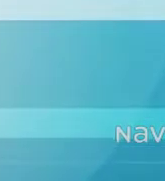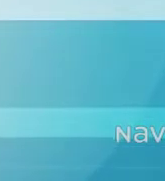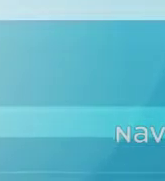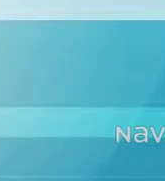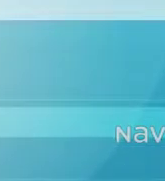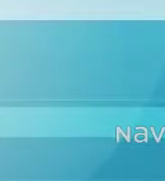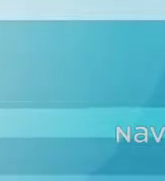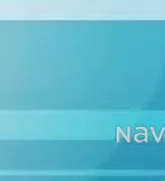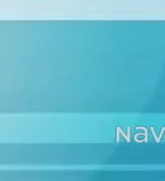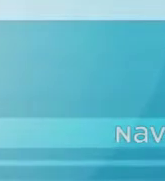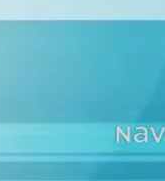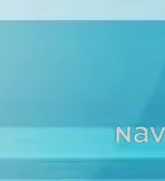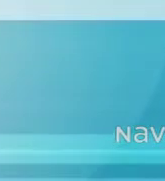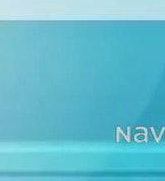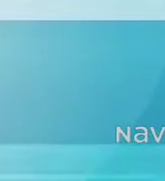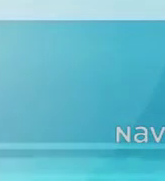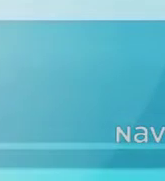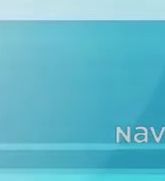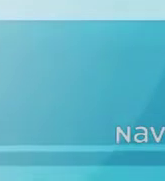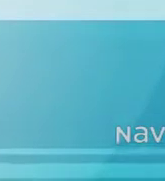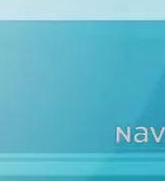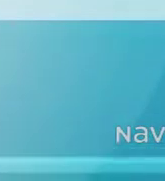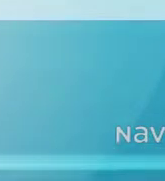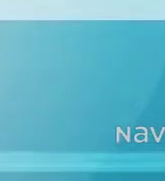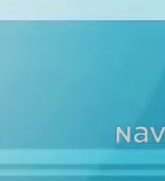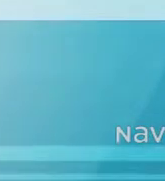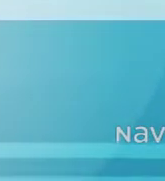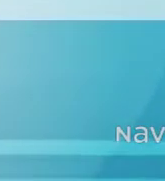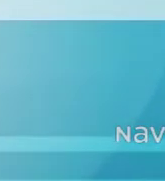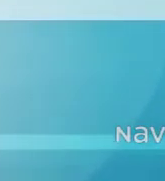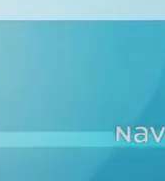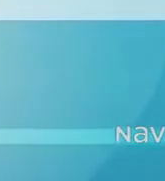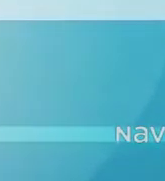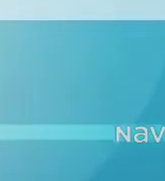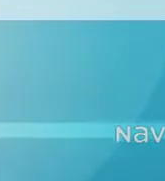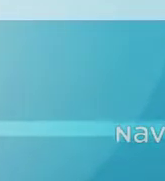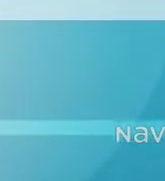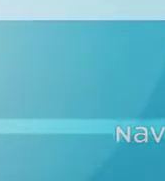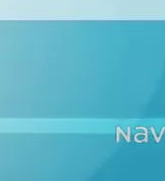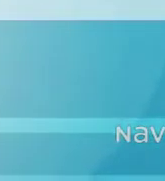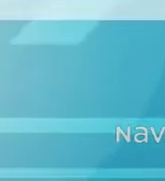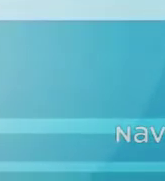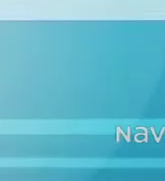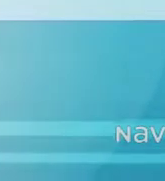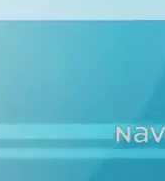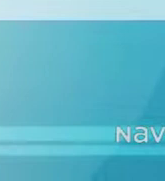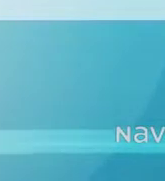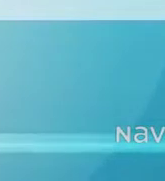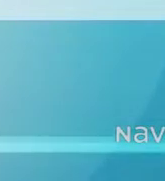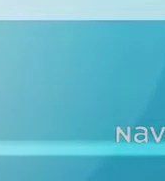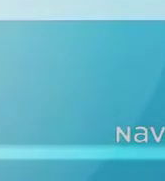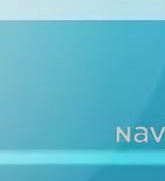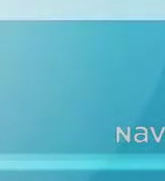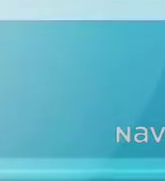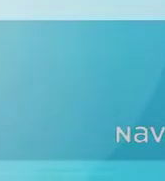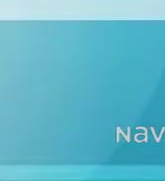herramientas necesarias para organizar eventos deportivos, culturales y sociales. Tendrá lugar del 26 de mayo al 11 de junio en el Centro de